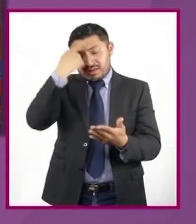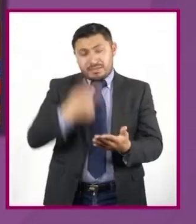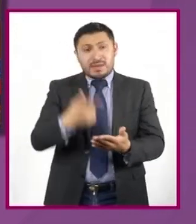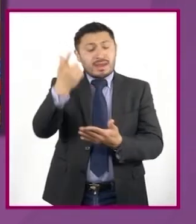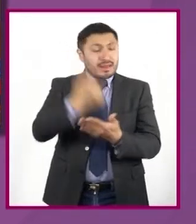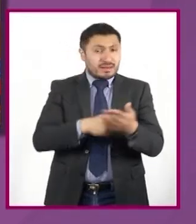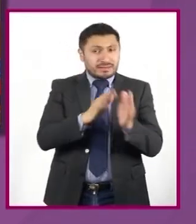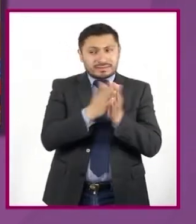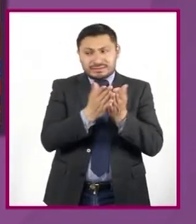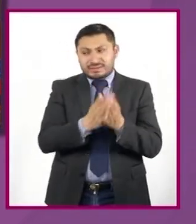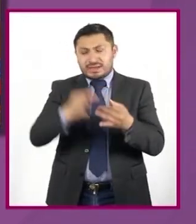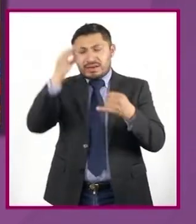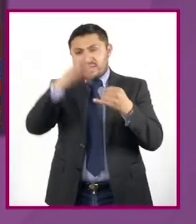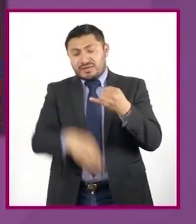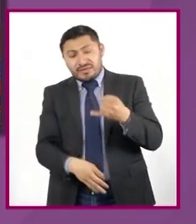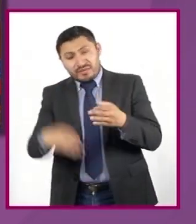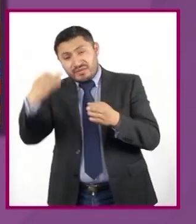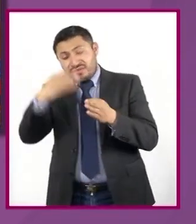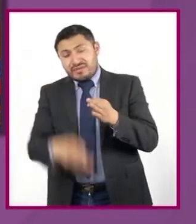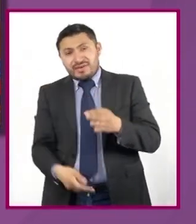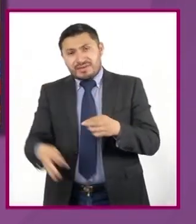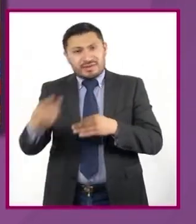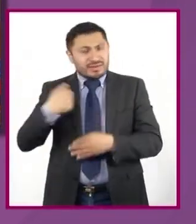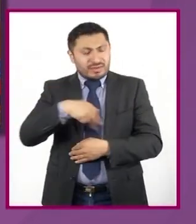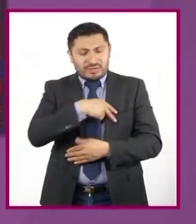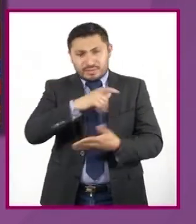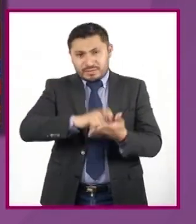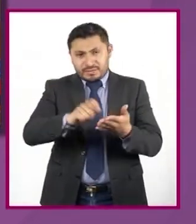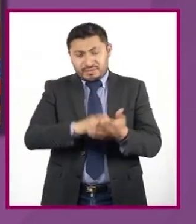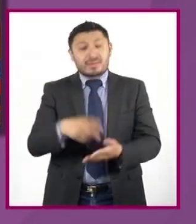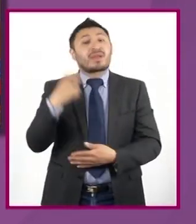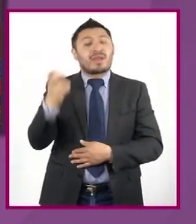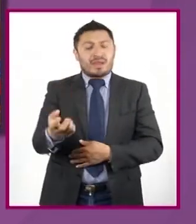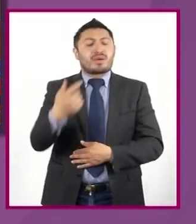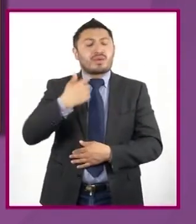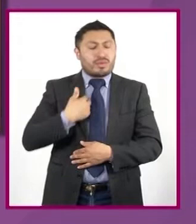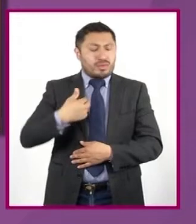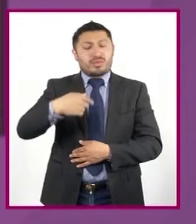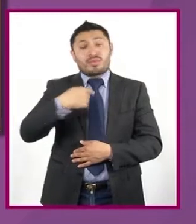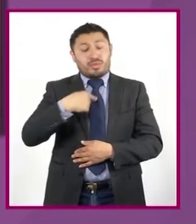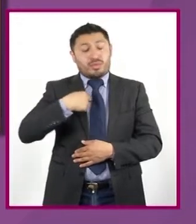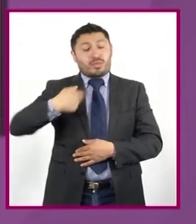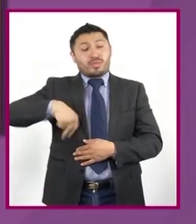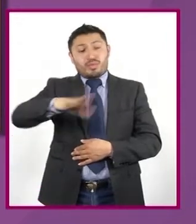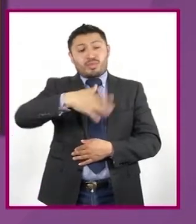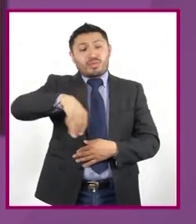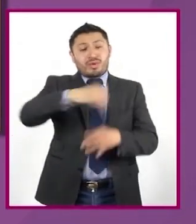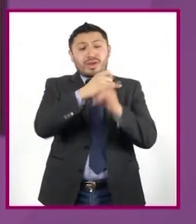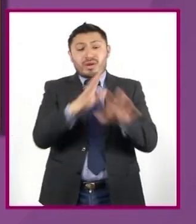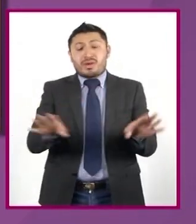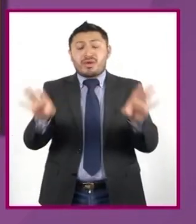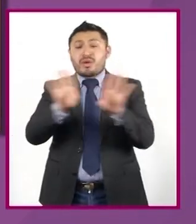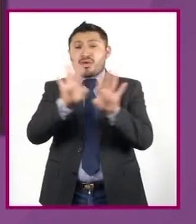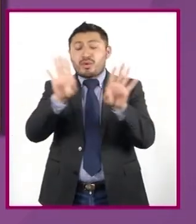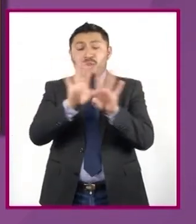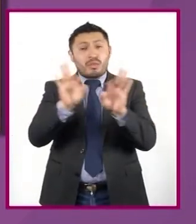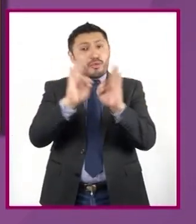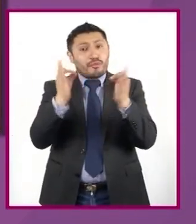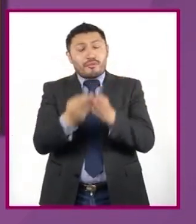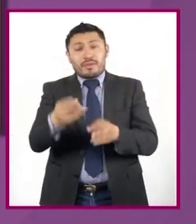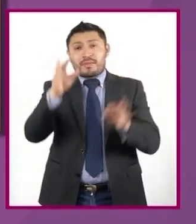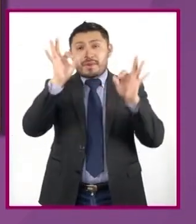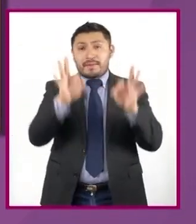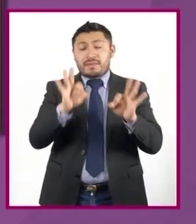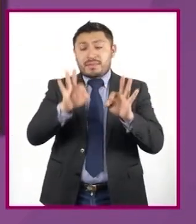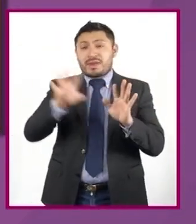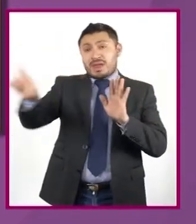que irá al final de nuestro trabajo. Precisamente, por eso estoy buscando información sobre la forma correcta de citar nuestras fuentes